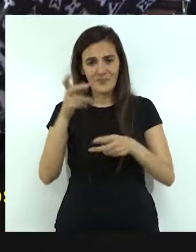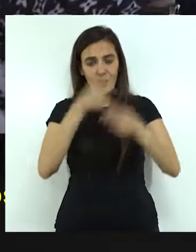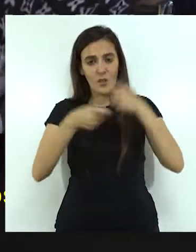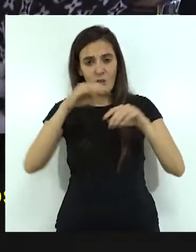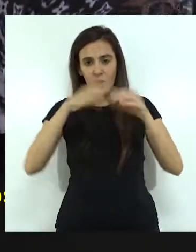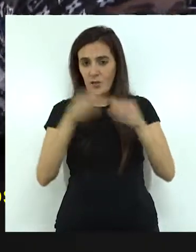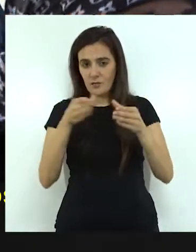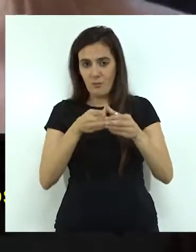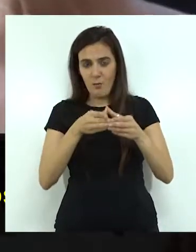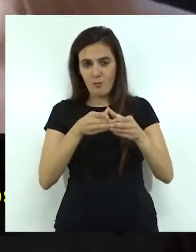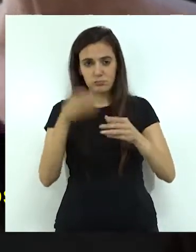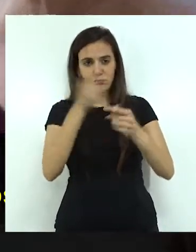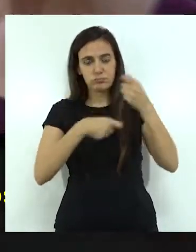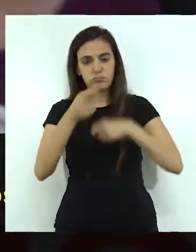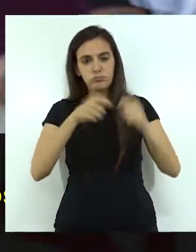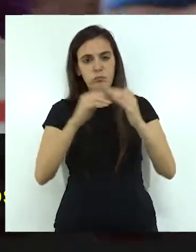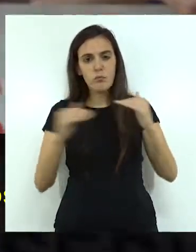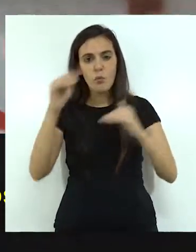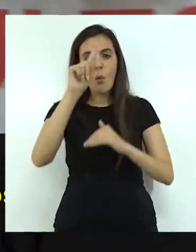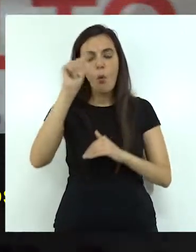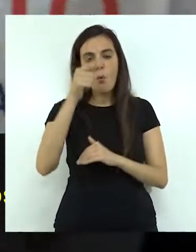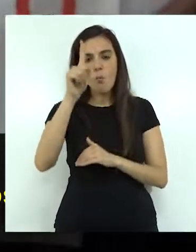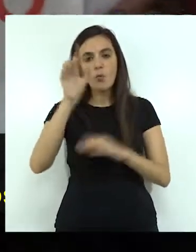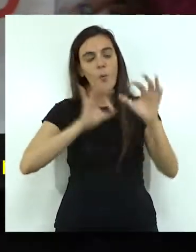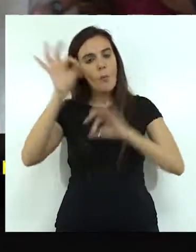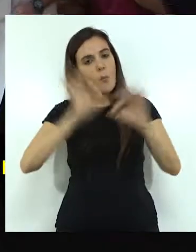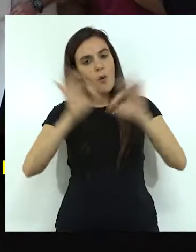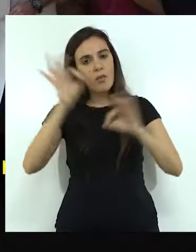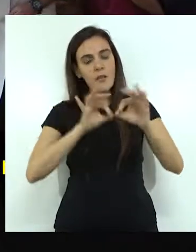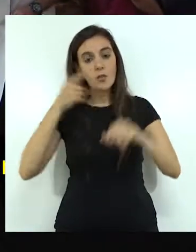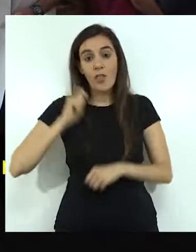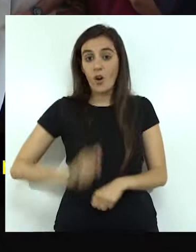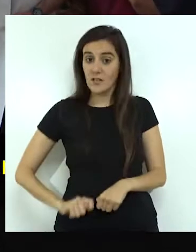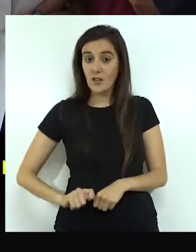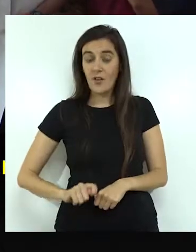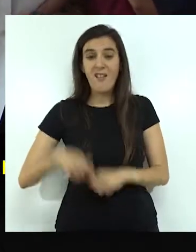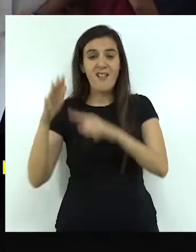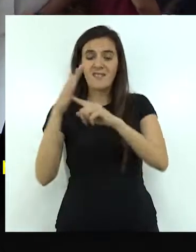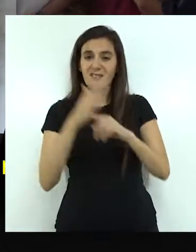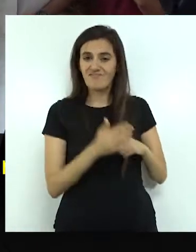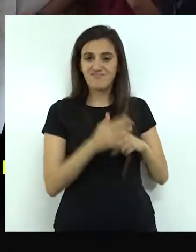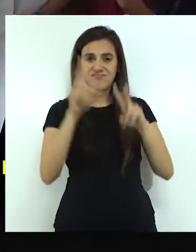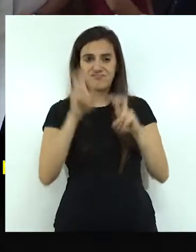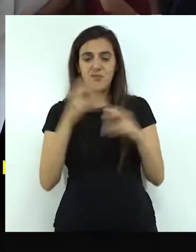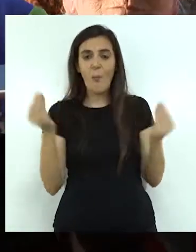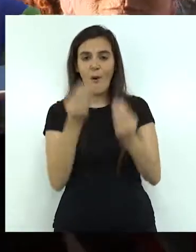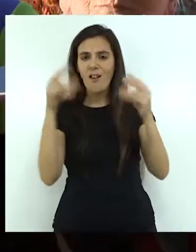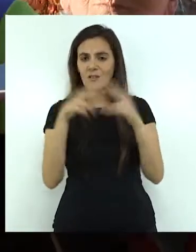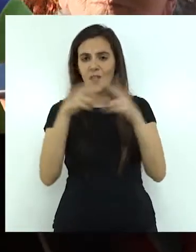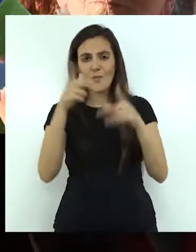ofreciendo una subida del 1 con 1 % de los salarios y rechazando cualquier mejora social de los trabajadores